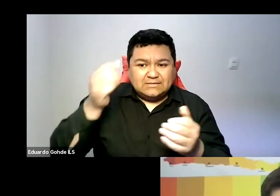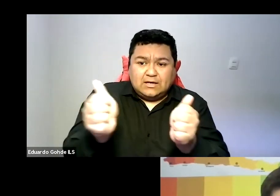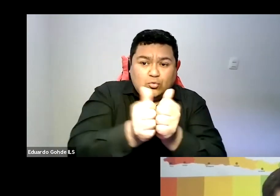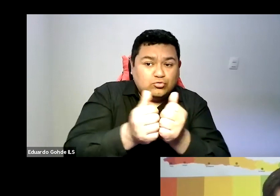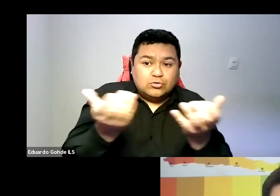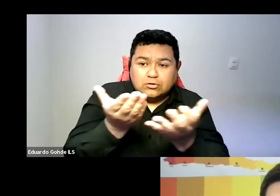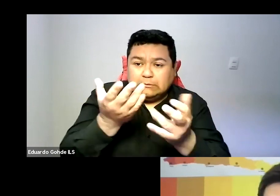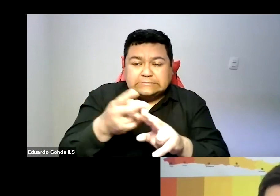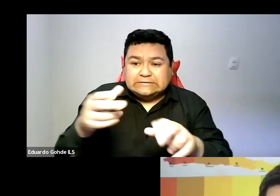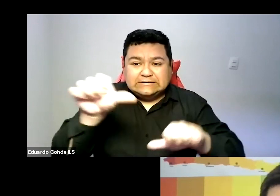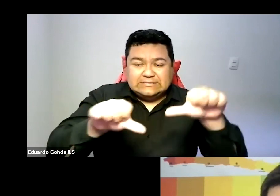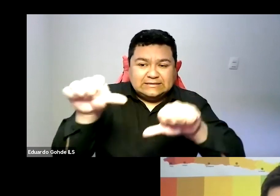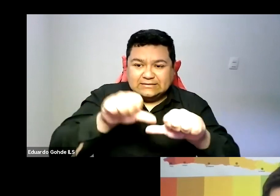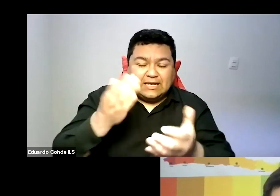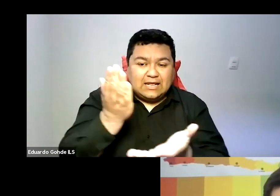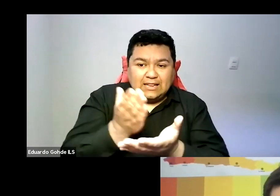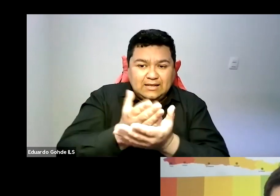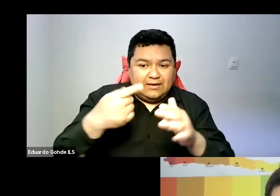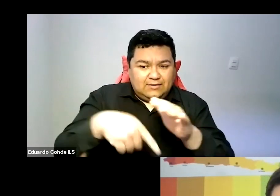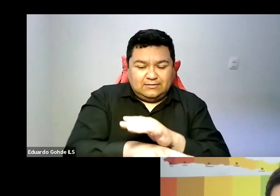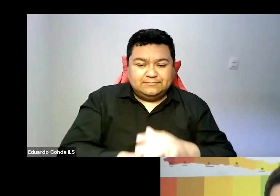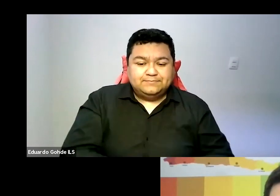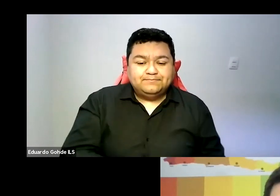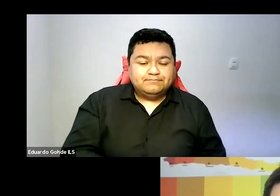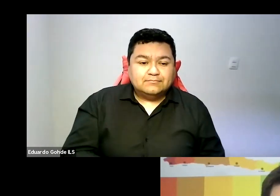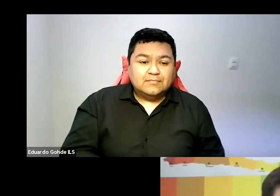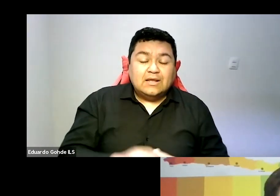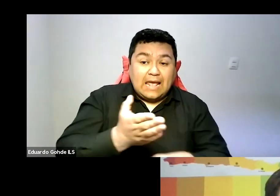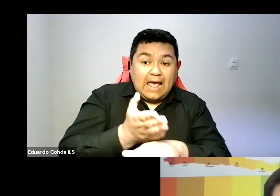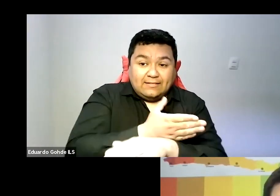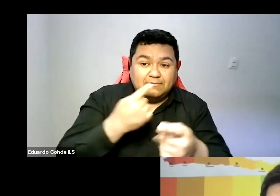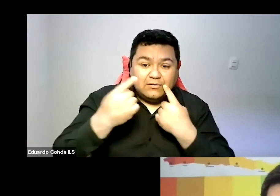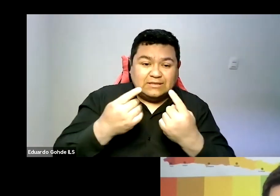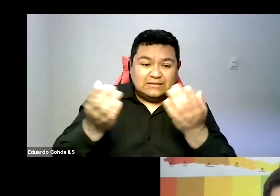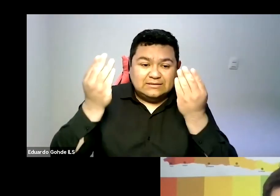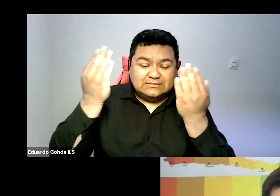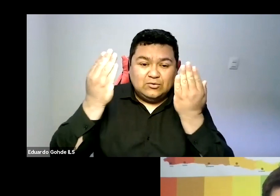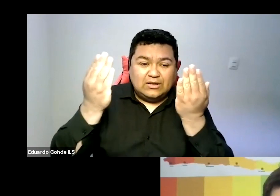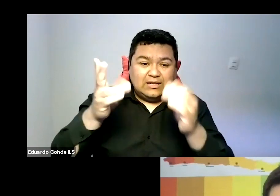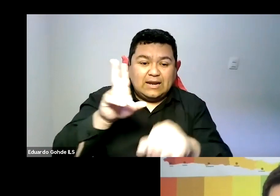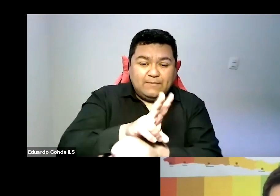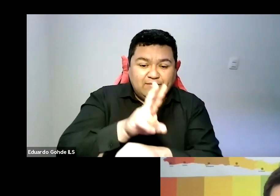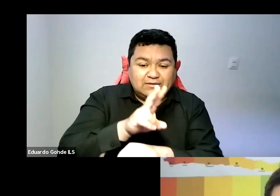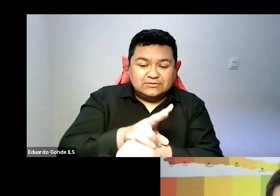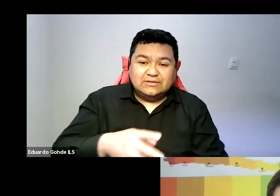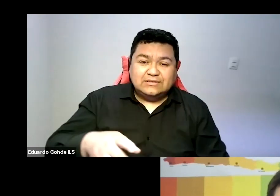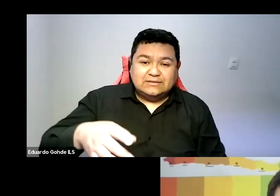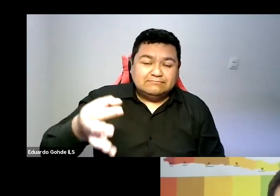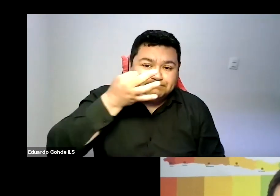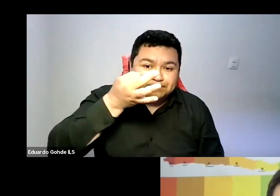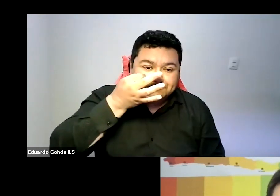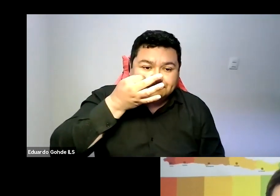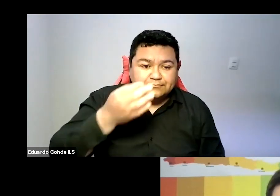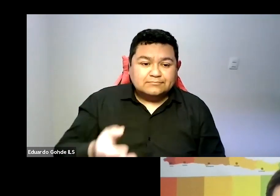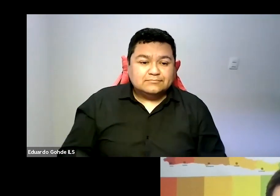escuela. Quisiera, antes de pasar a las preguntas, saludar un poquito a los profesores que nos están viendo, también